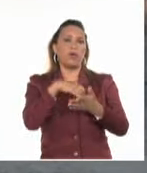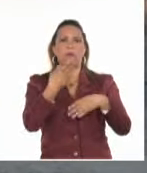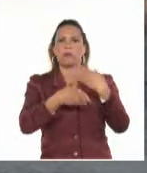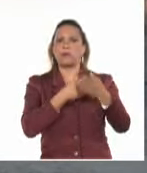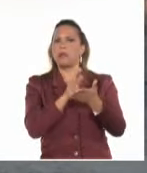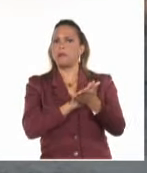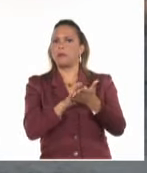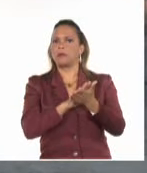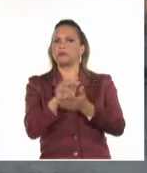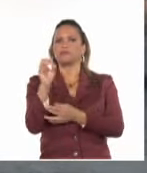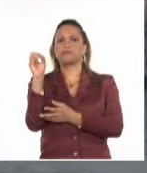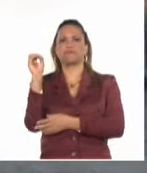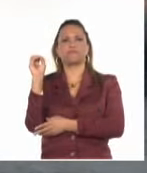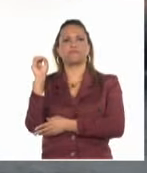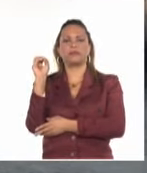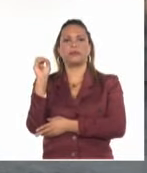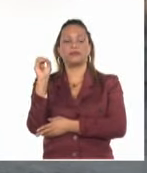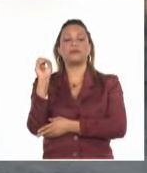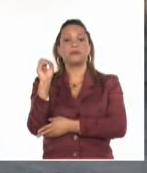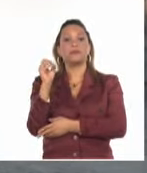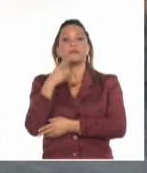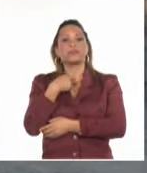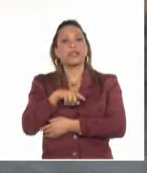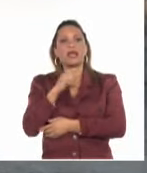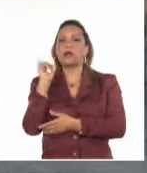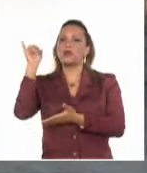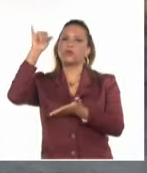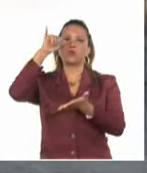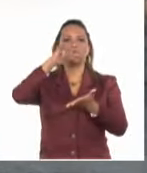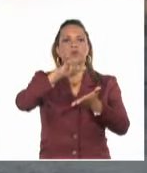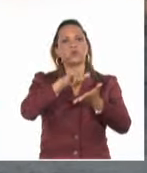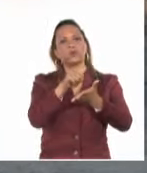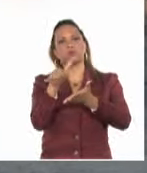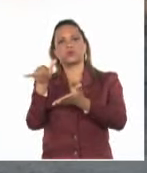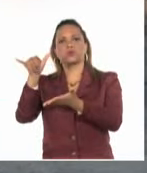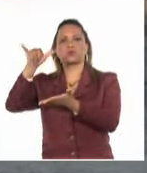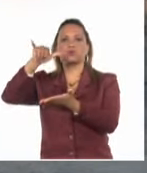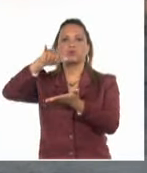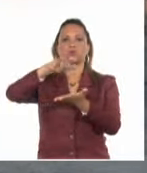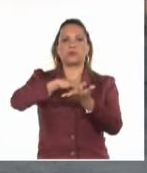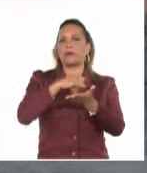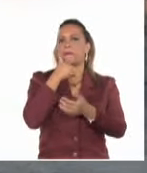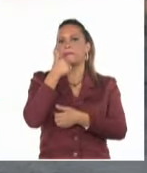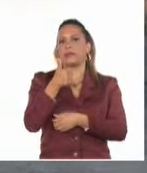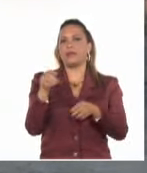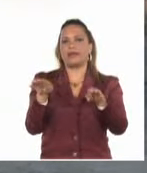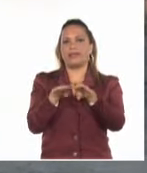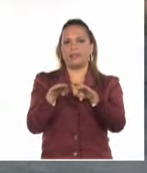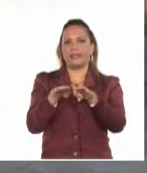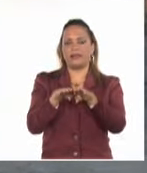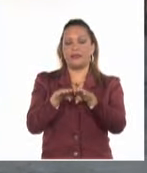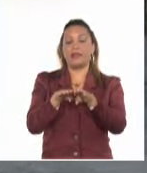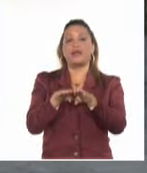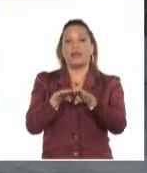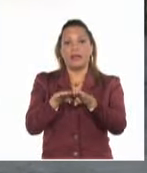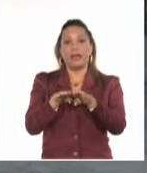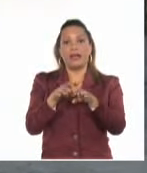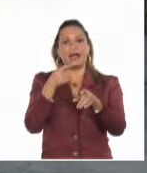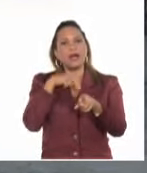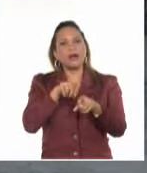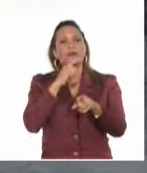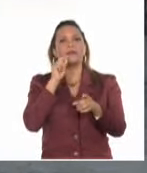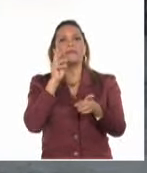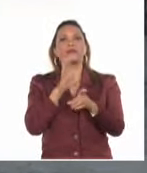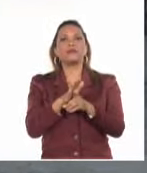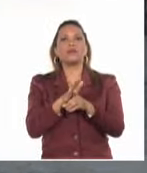tipo de dificultad, está volando muy bien, muy estable, y de hecho ya comenzó con la